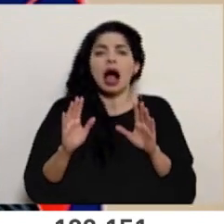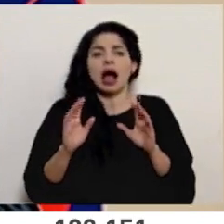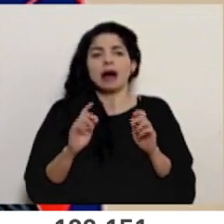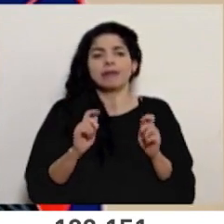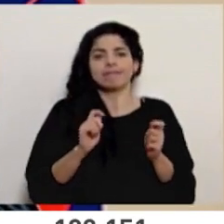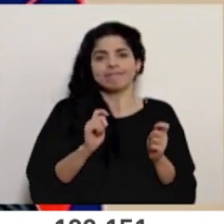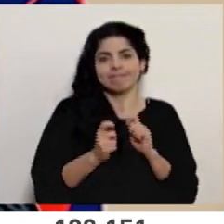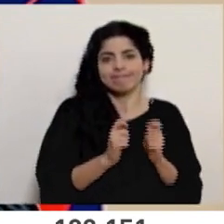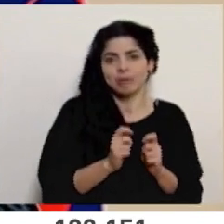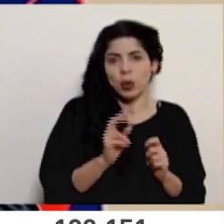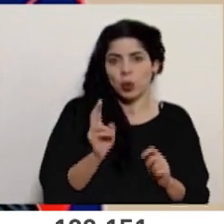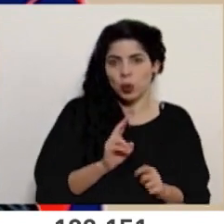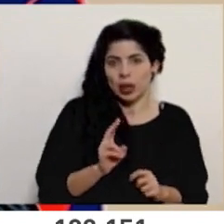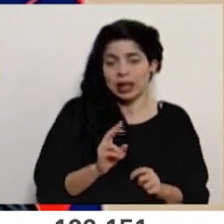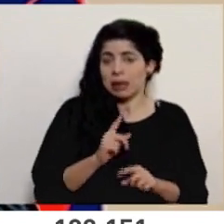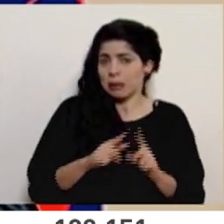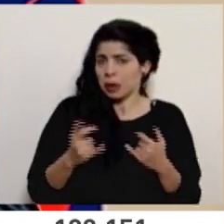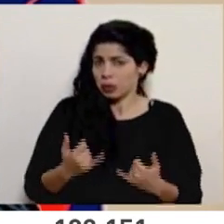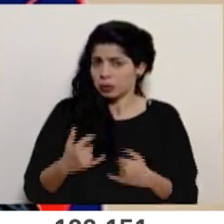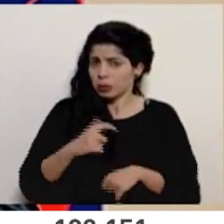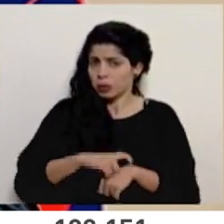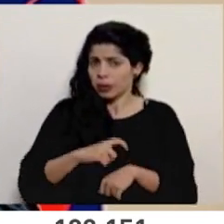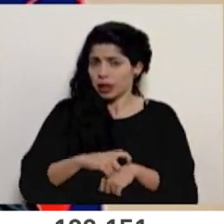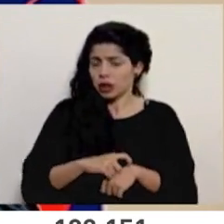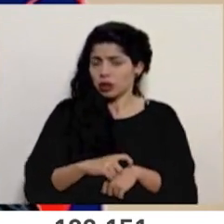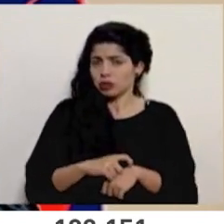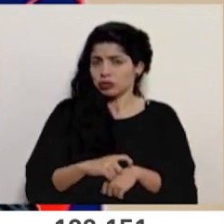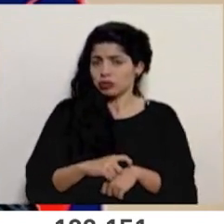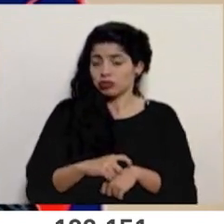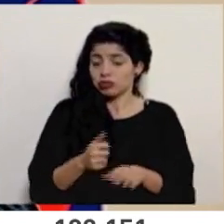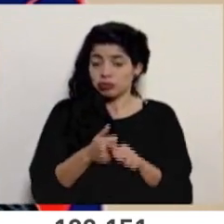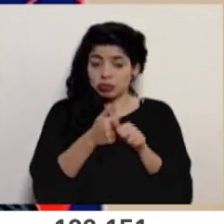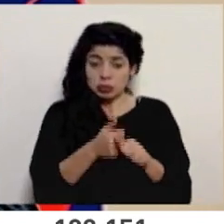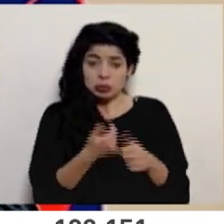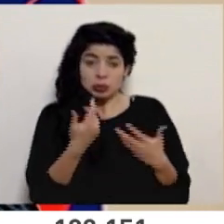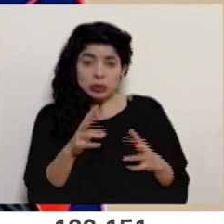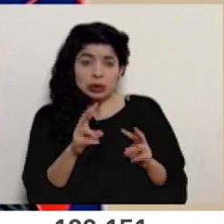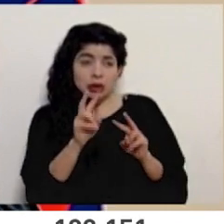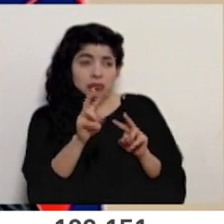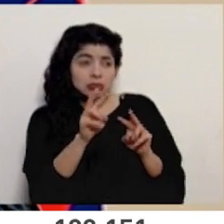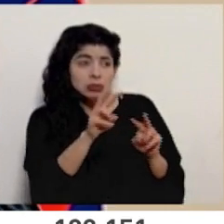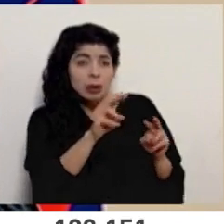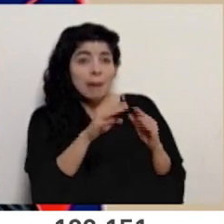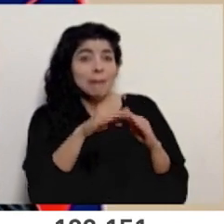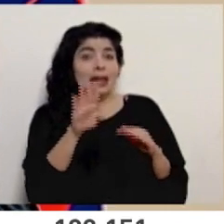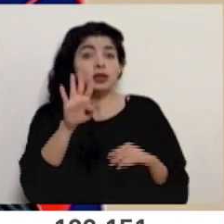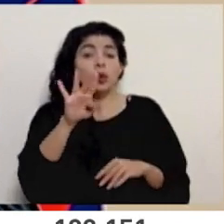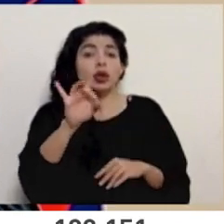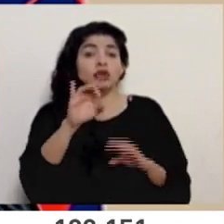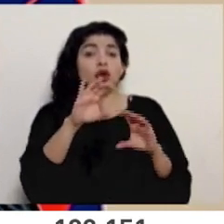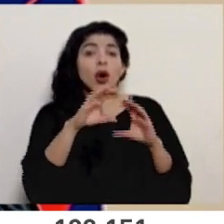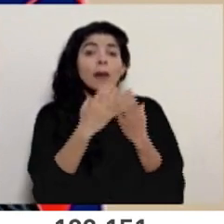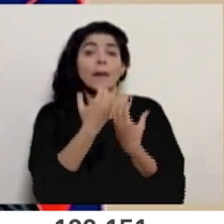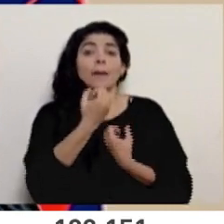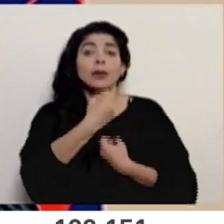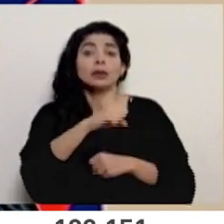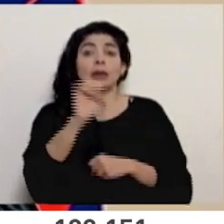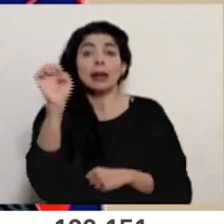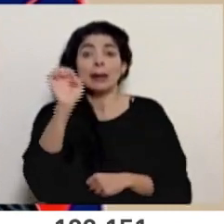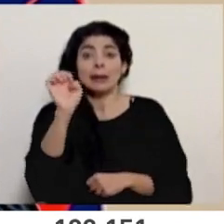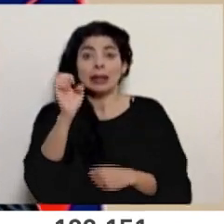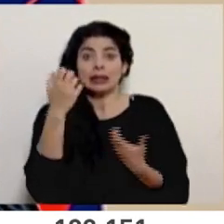de extrema urgencia. En este momento, con base en lo que hemos observado en más de 48 comités municipales de emergencia que